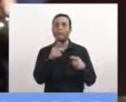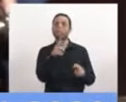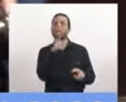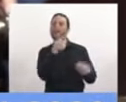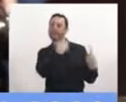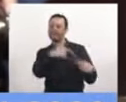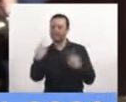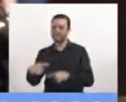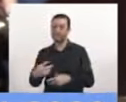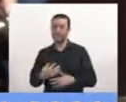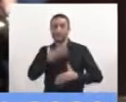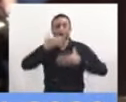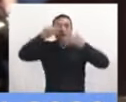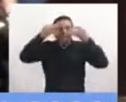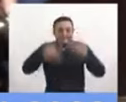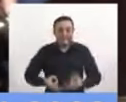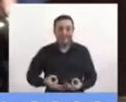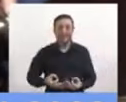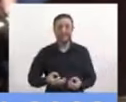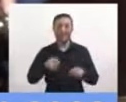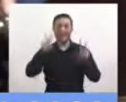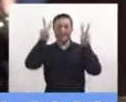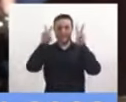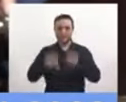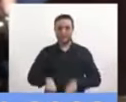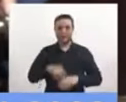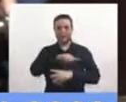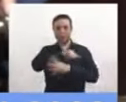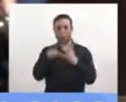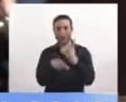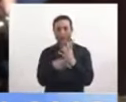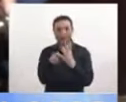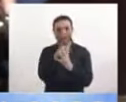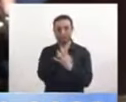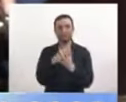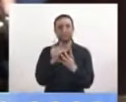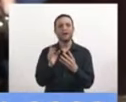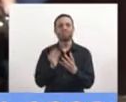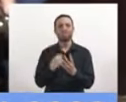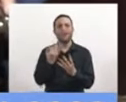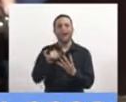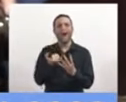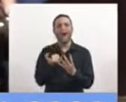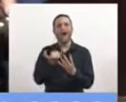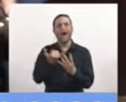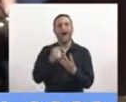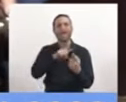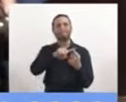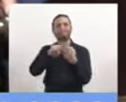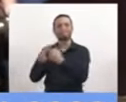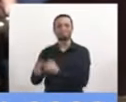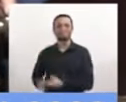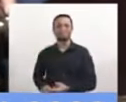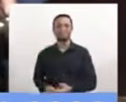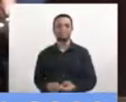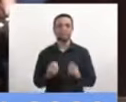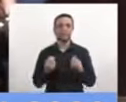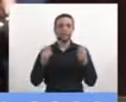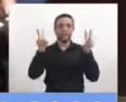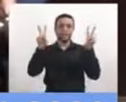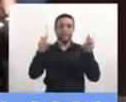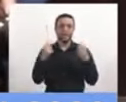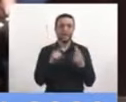cosas que estamos discutiendo de acá en adelante tienen un mismo hilo conductor. Y ese hilo conductor no es ni más ni menos